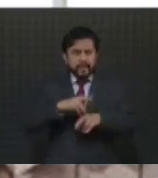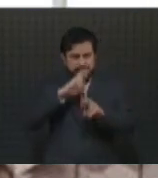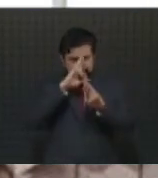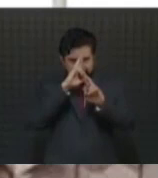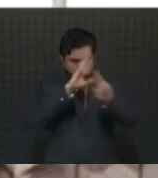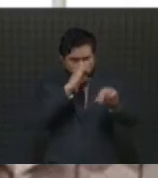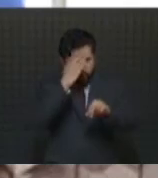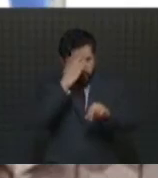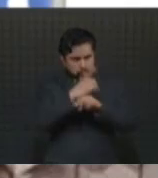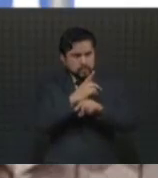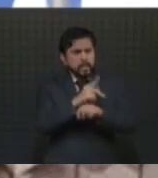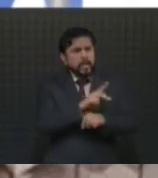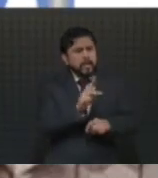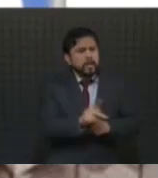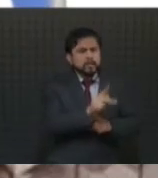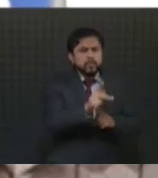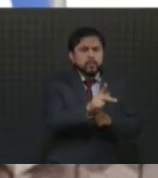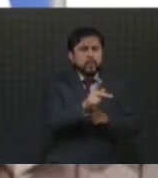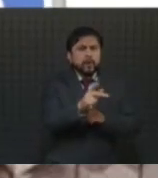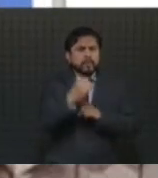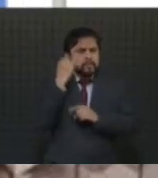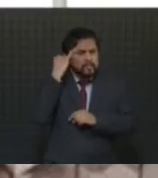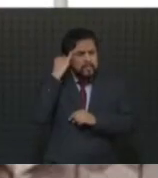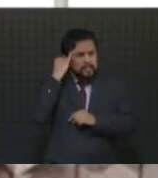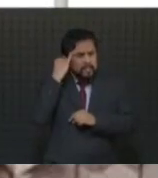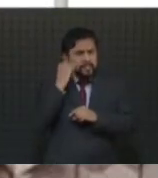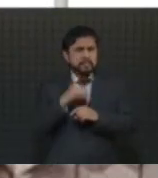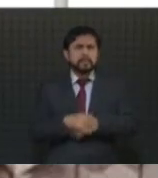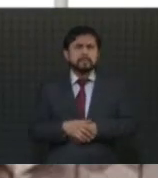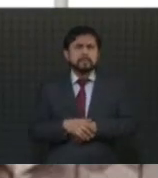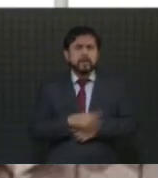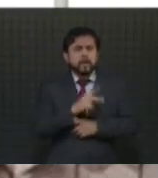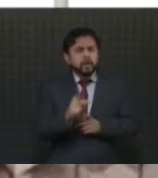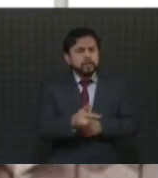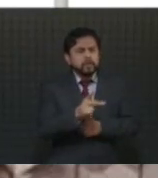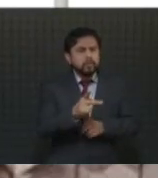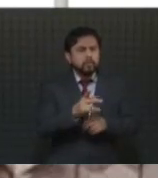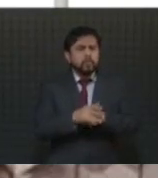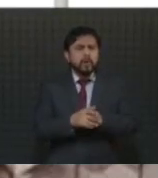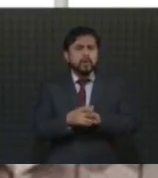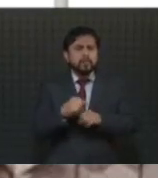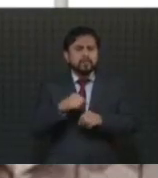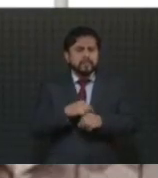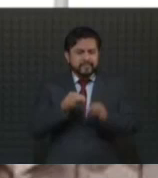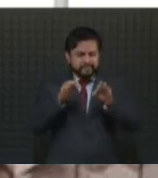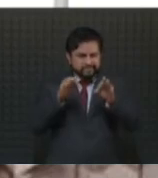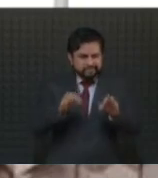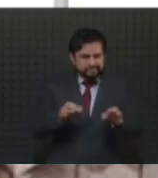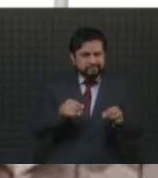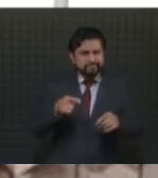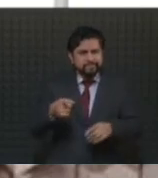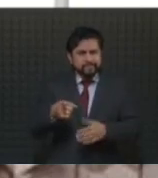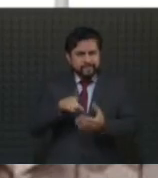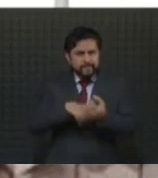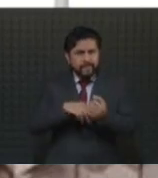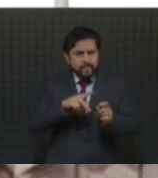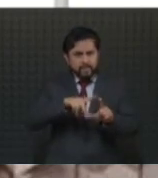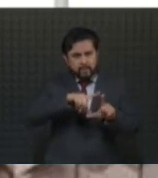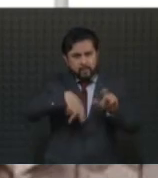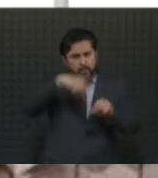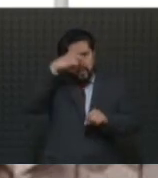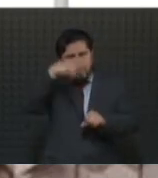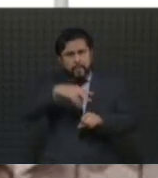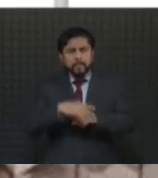reconocimiento de nuestros pueblos, de los pueblos originarios, y lo que representan las mujeres.